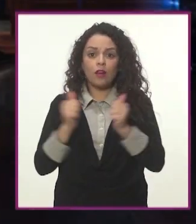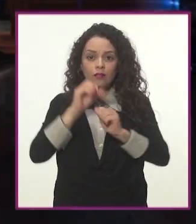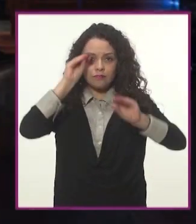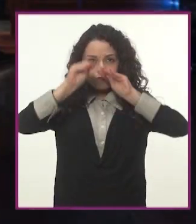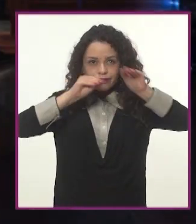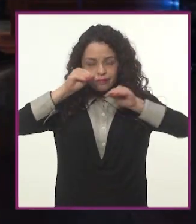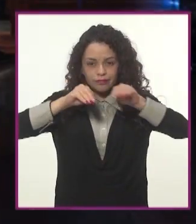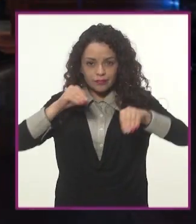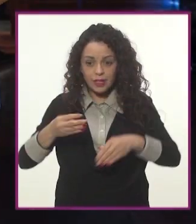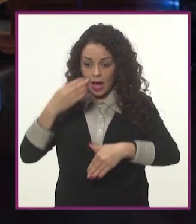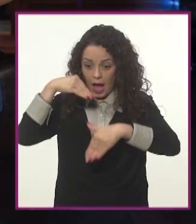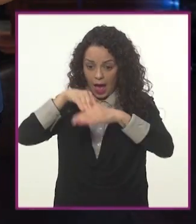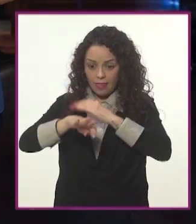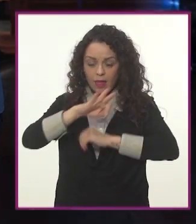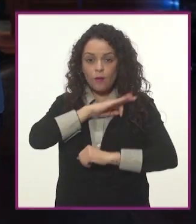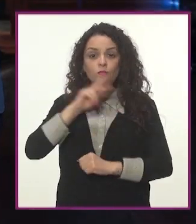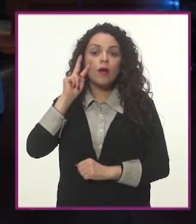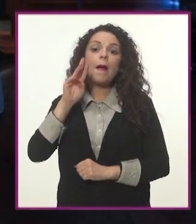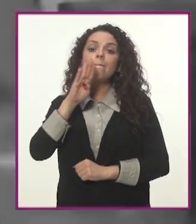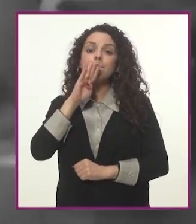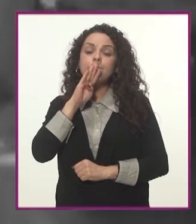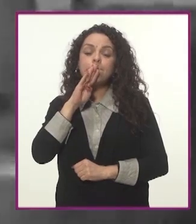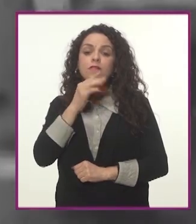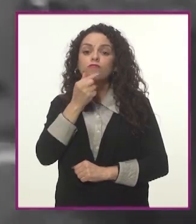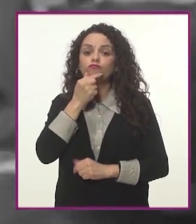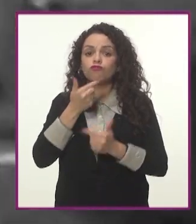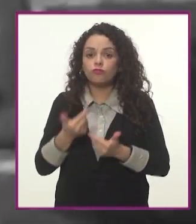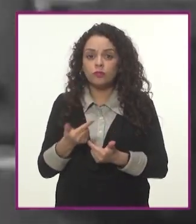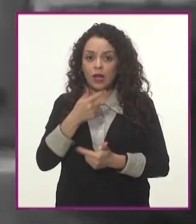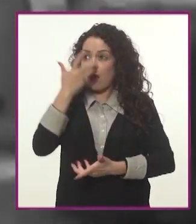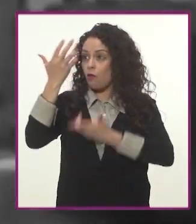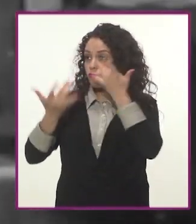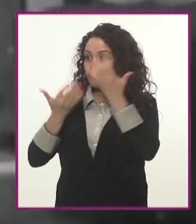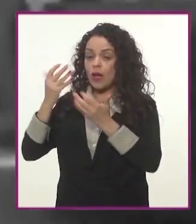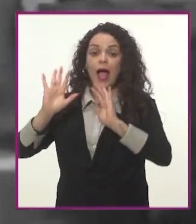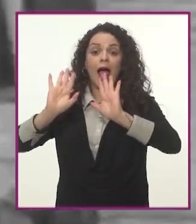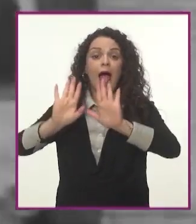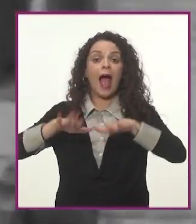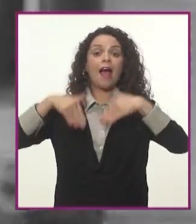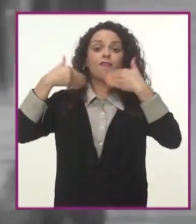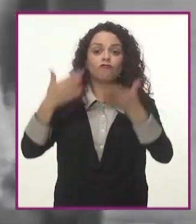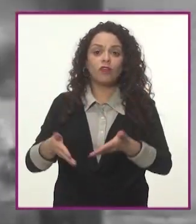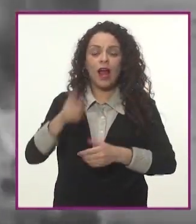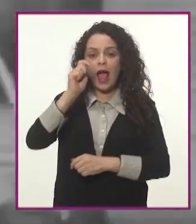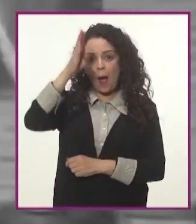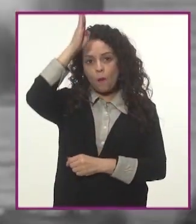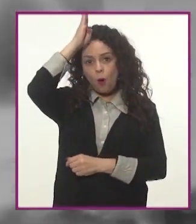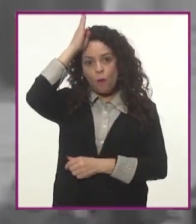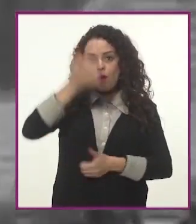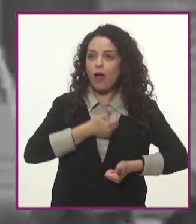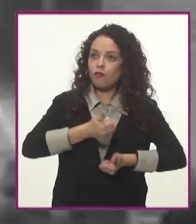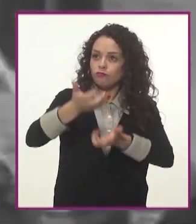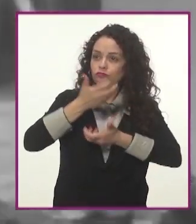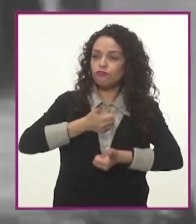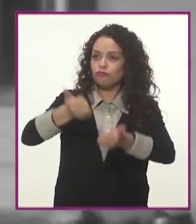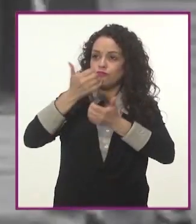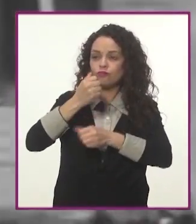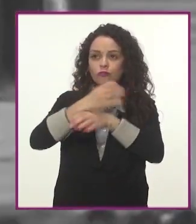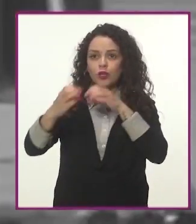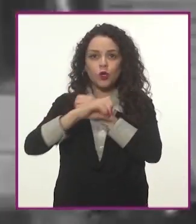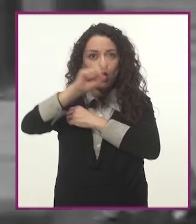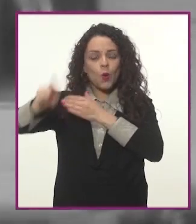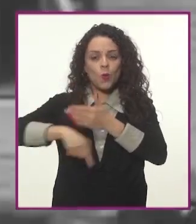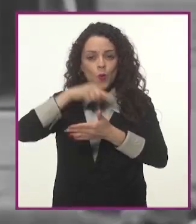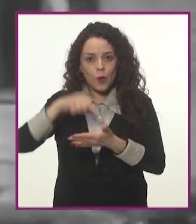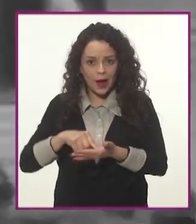el interior mostraba a la mamá con el hijo en el edificio en llamas y en el exterior a los bomberos trasladándose al lugar. Esta alternancia